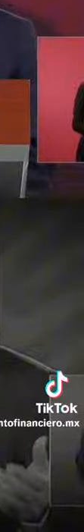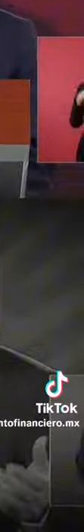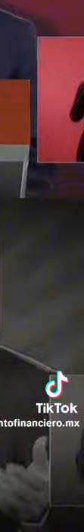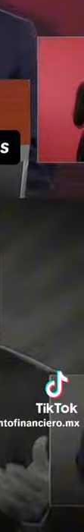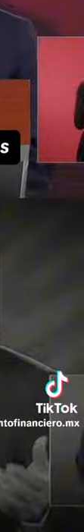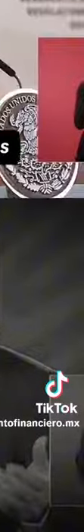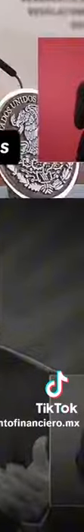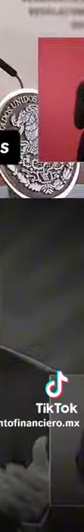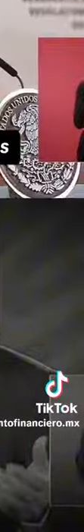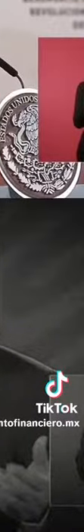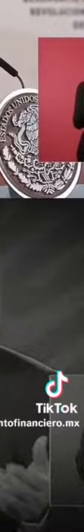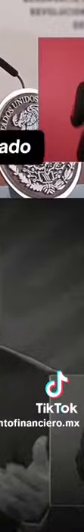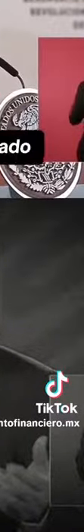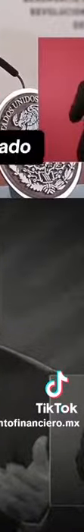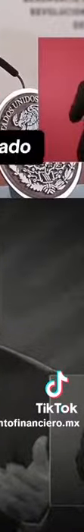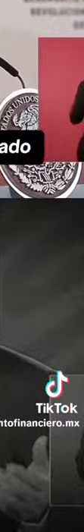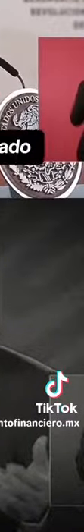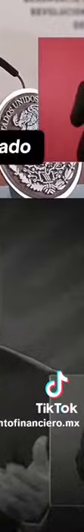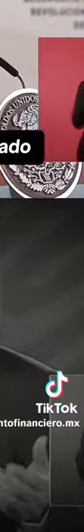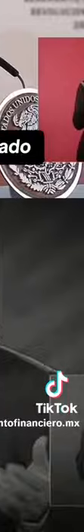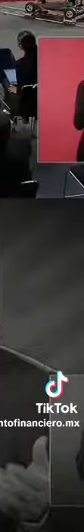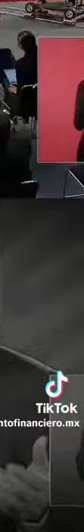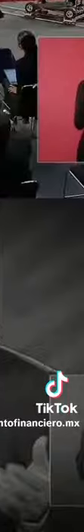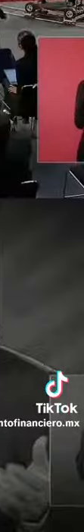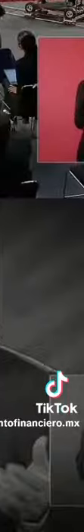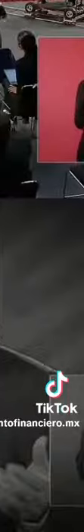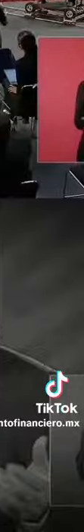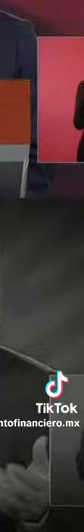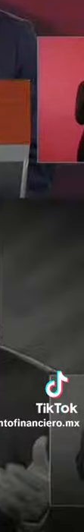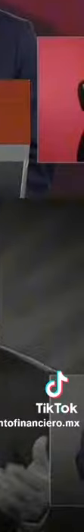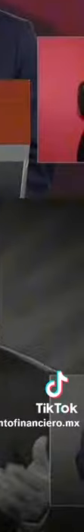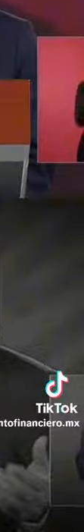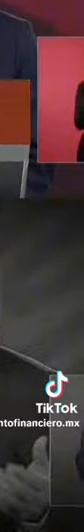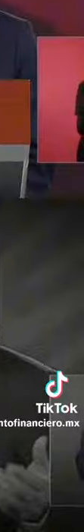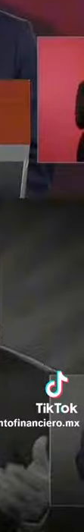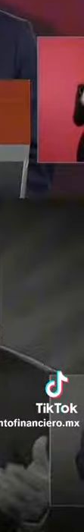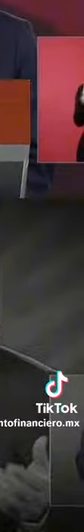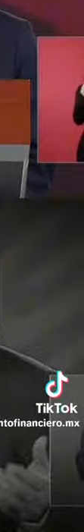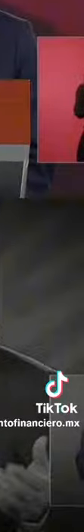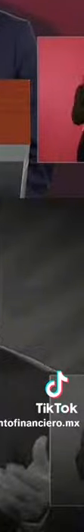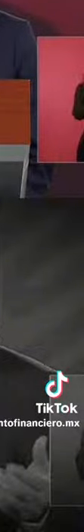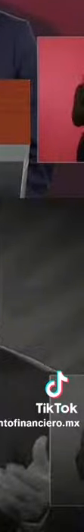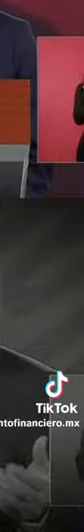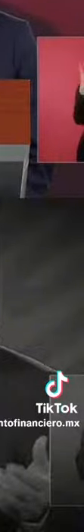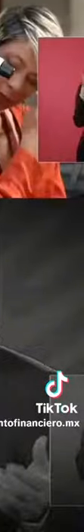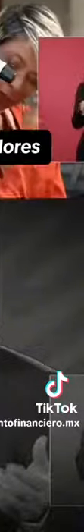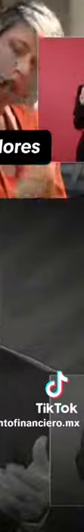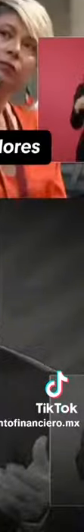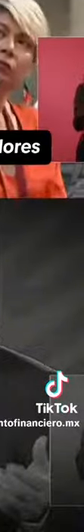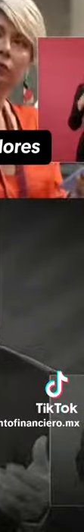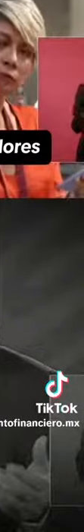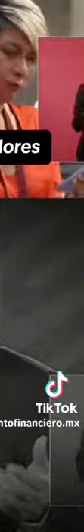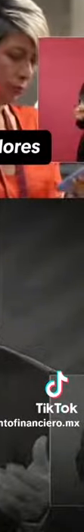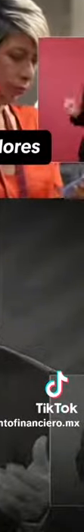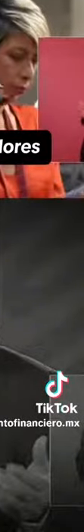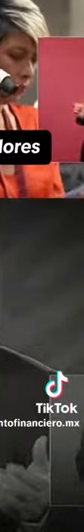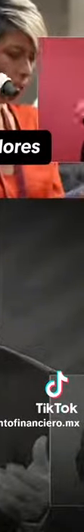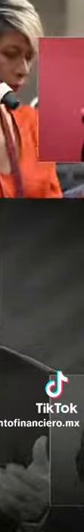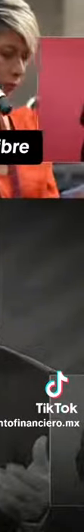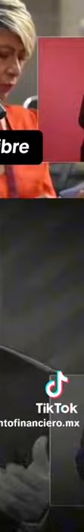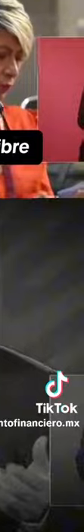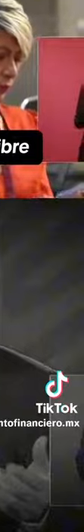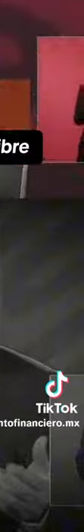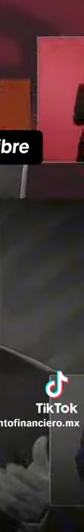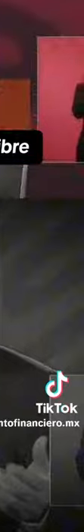hablo, es lo que tengo pruebas. Bueno, a mí me ha calumniado 3 veces. ¿Quién? ¿Usted? ¿Yo de qué? ¿Usted, presidente? ¿Cuándo? Una vez me dijo, ay, te mandan los